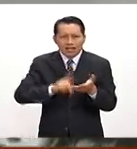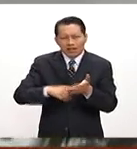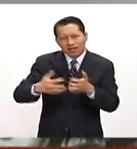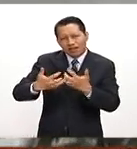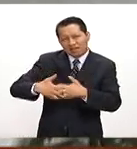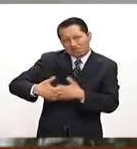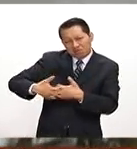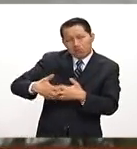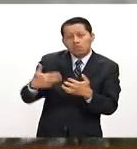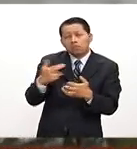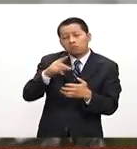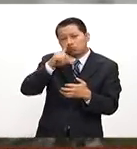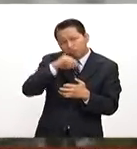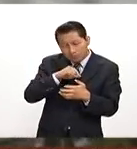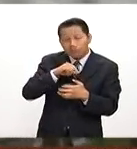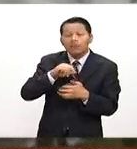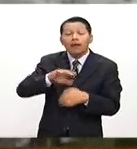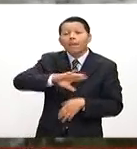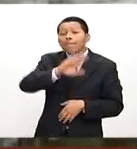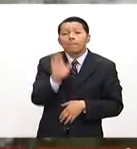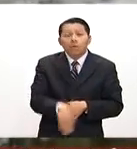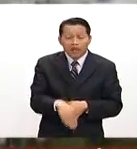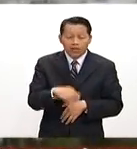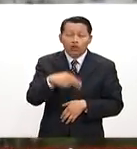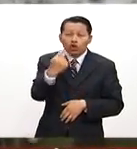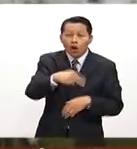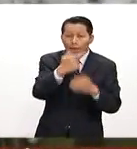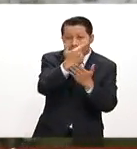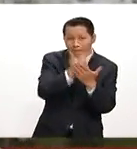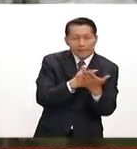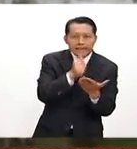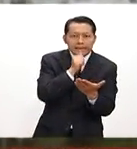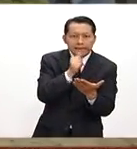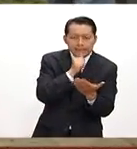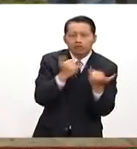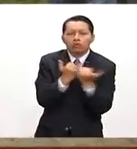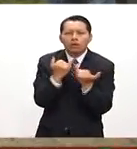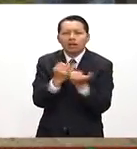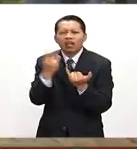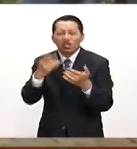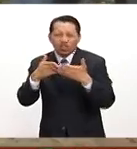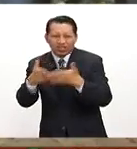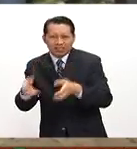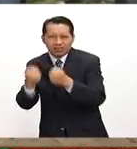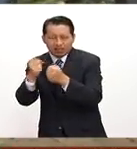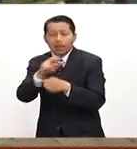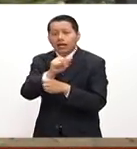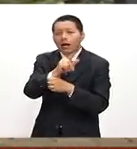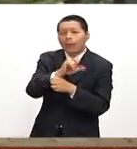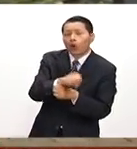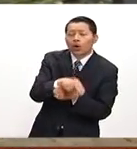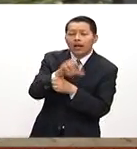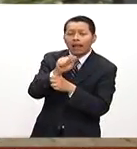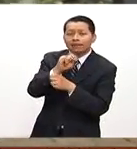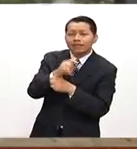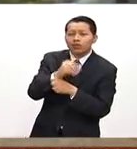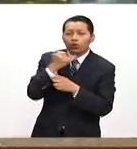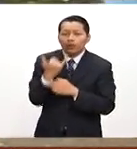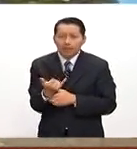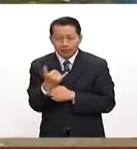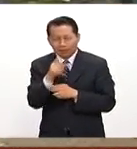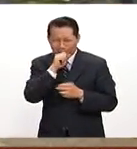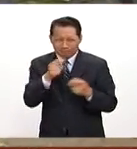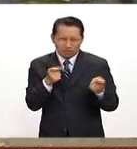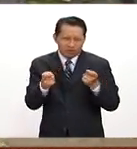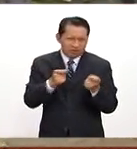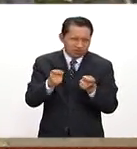generador. Los nombres de los fallecidos no han sido dados a conocer y los dos rescatados en el bote responden a los nombres de Ramón Castillo Aripes, quien operaba